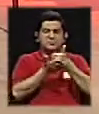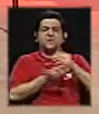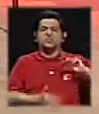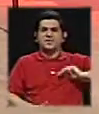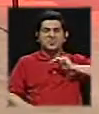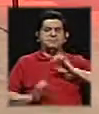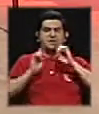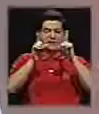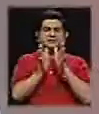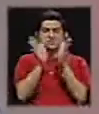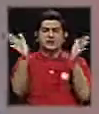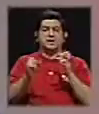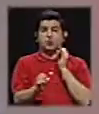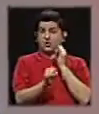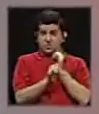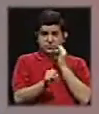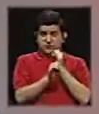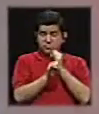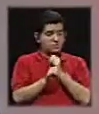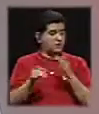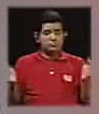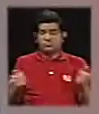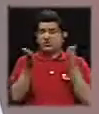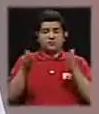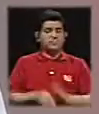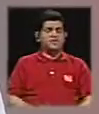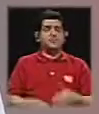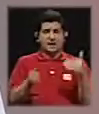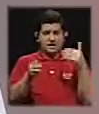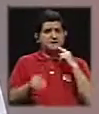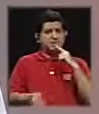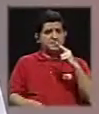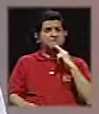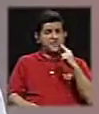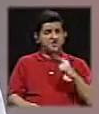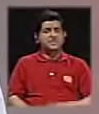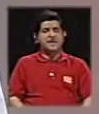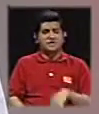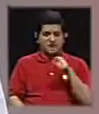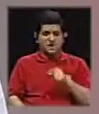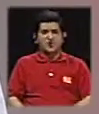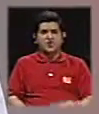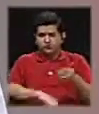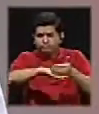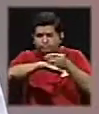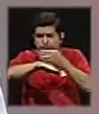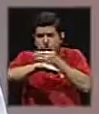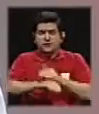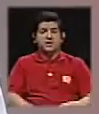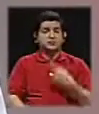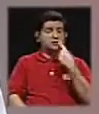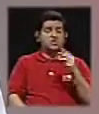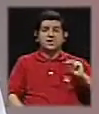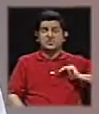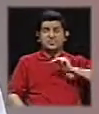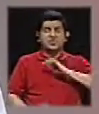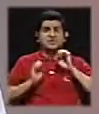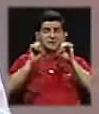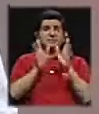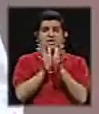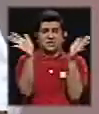como institución en fomentar una real recuperación, porque lo que plantea el MEP es